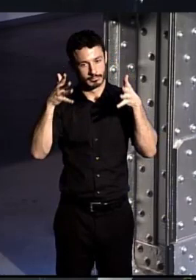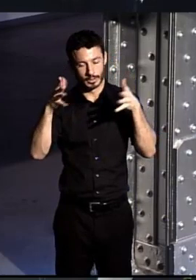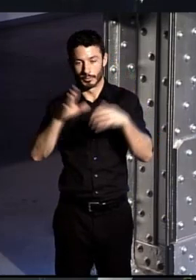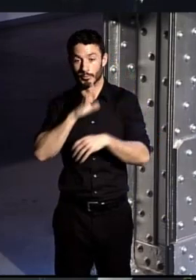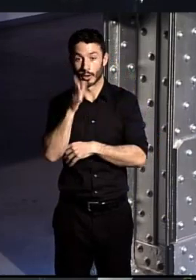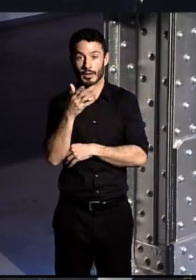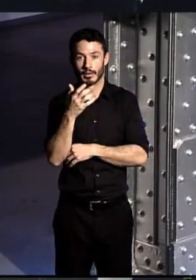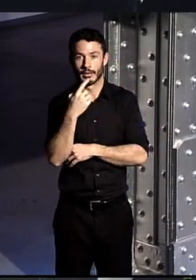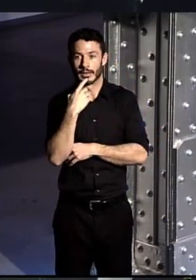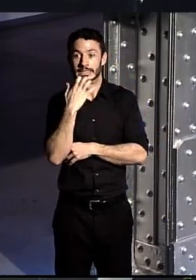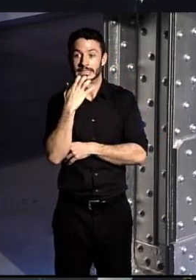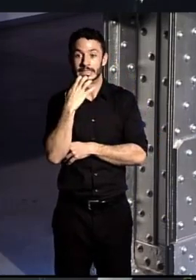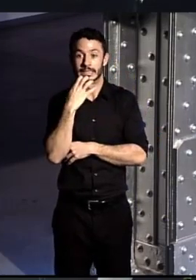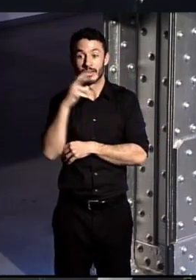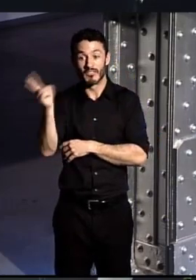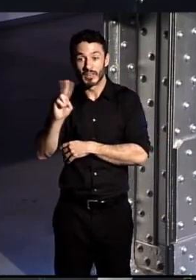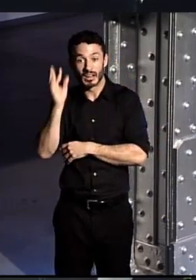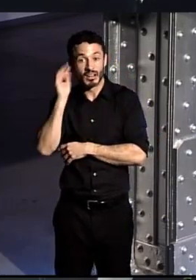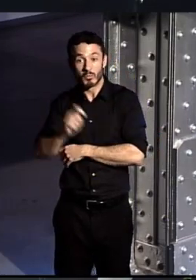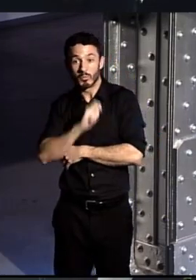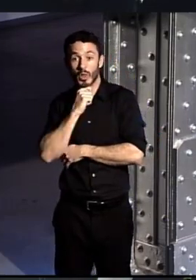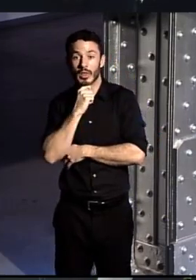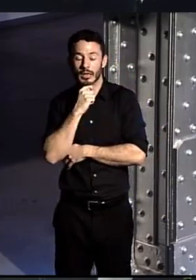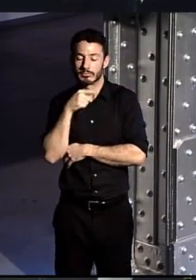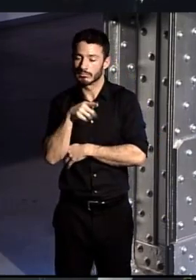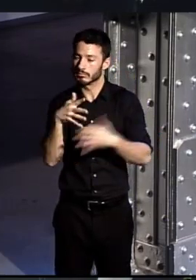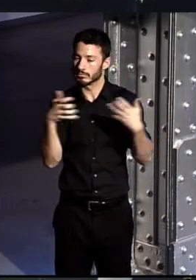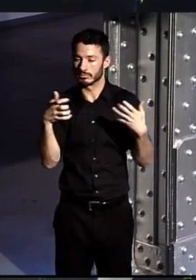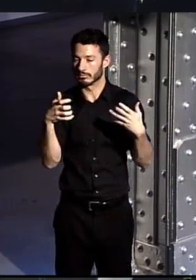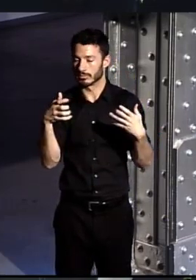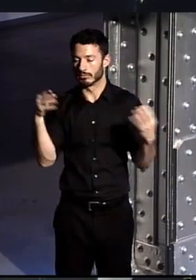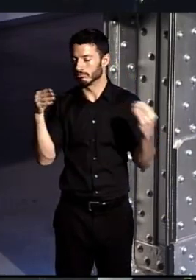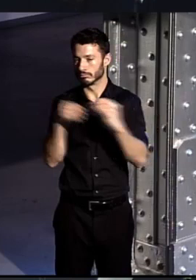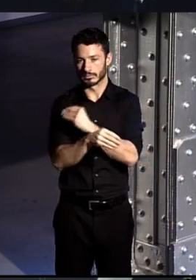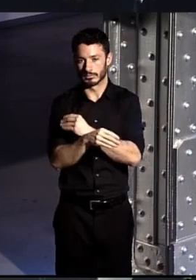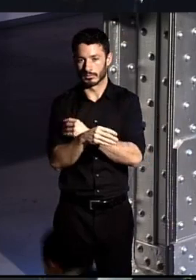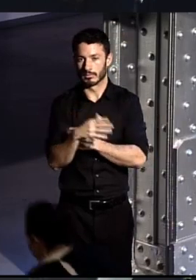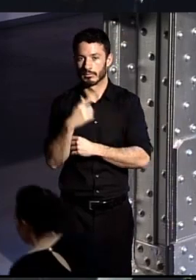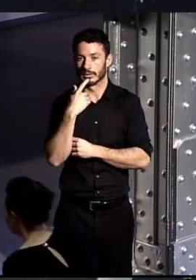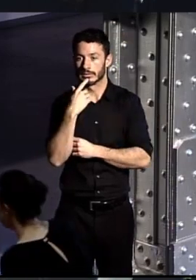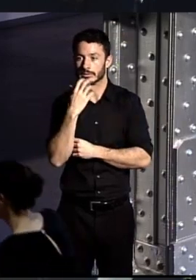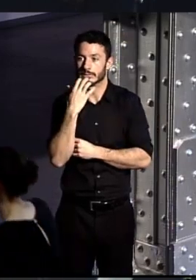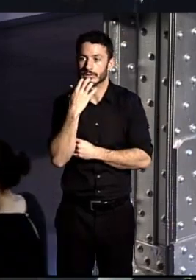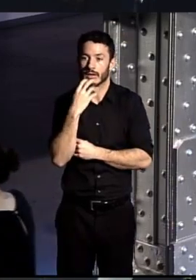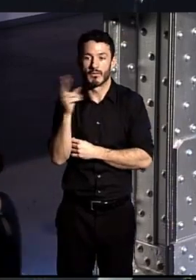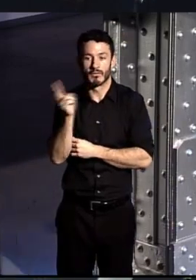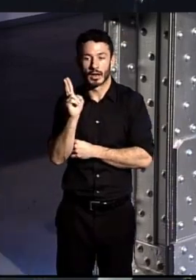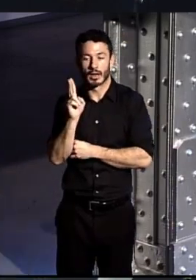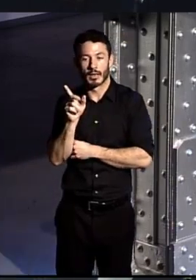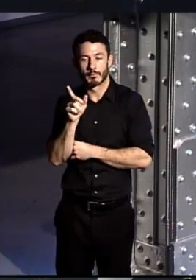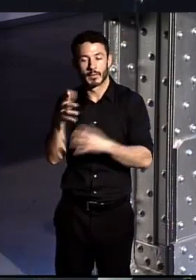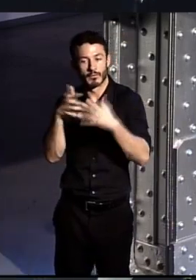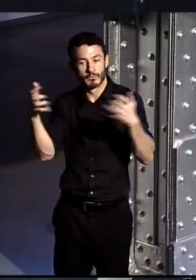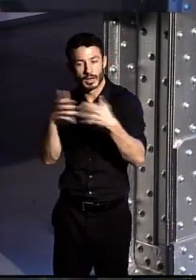dice que, pues eso, que Verne es un misógino, que es un escritor que no sabe escribir palabras de amor, que antes también lo